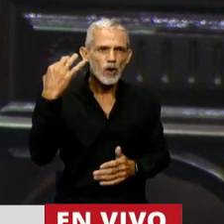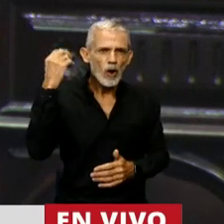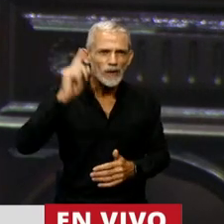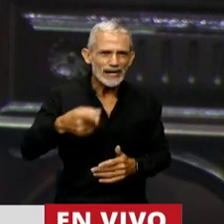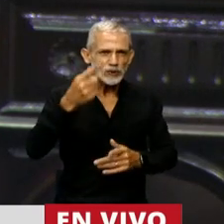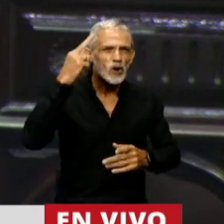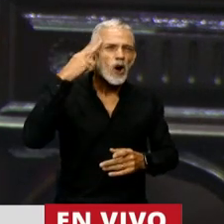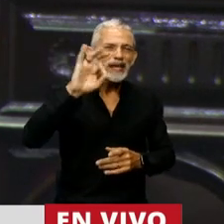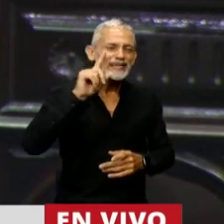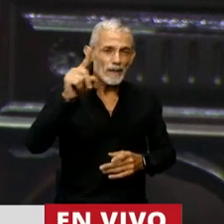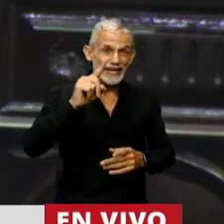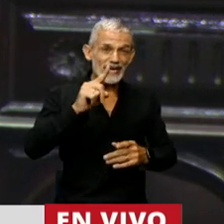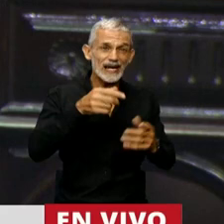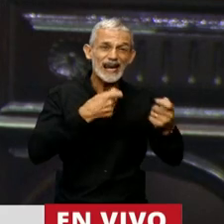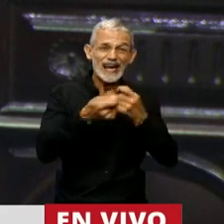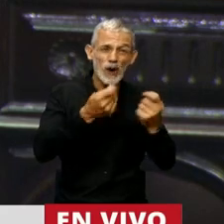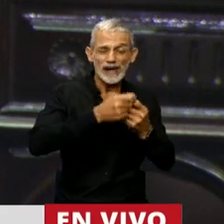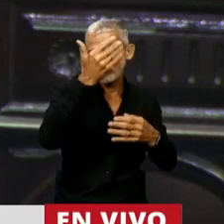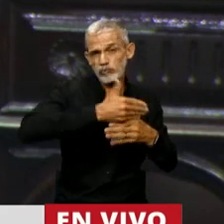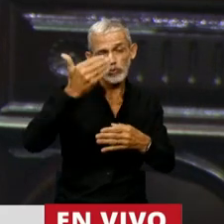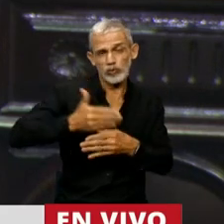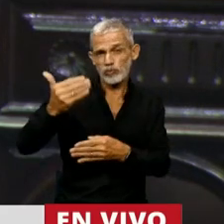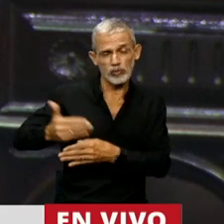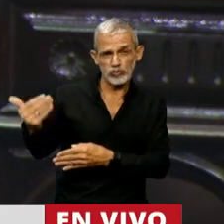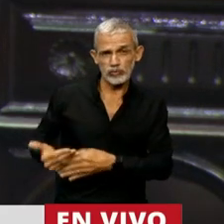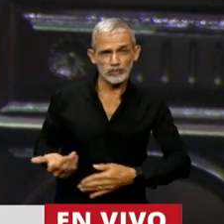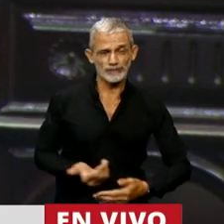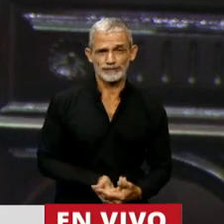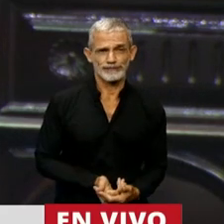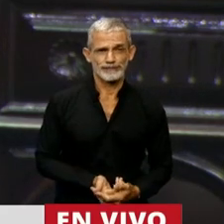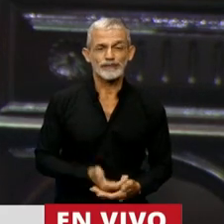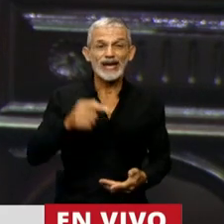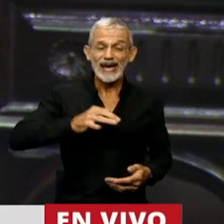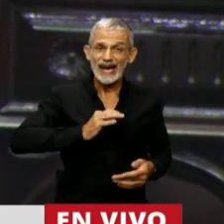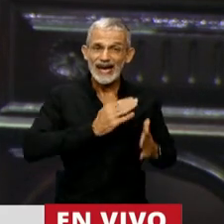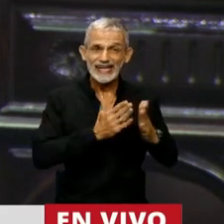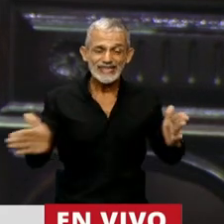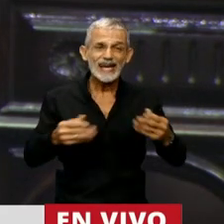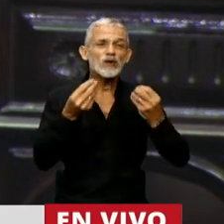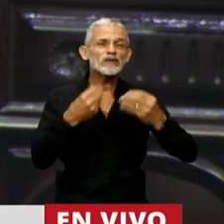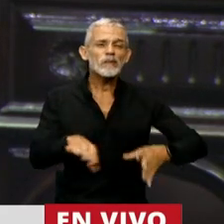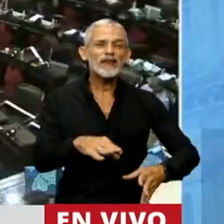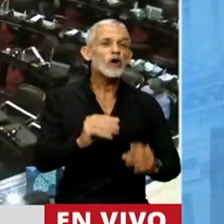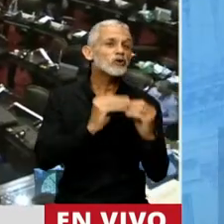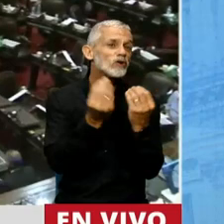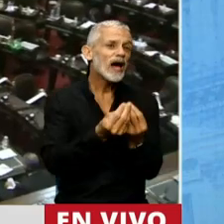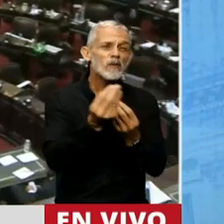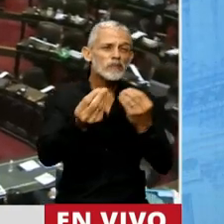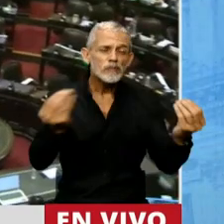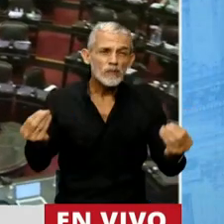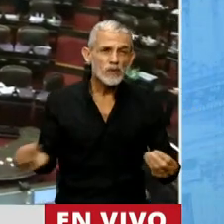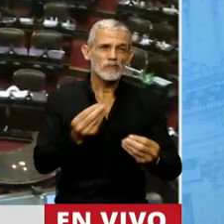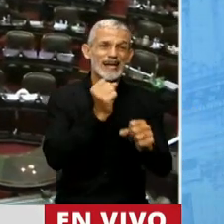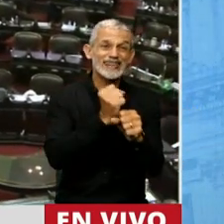90.000 comercios a cerrar sus puertas. En este año perdimos 4 millones